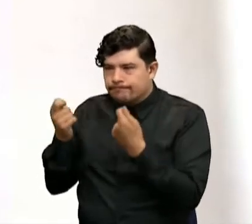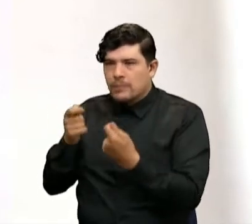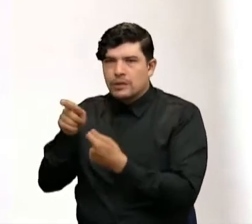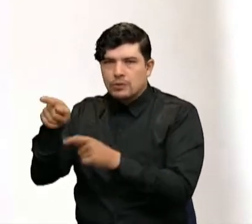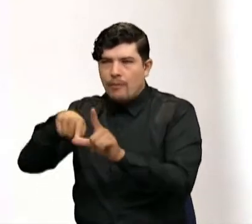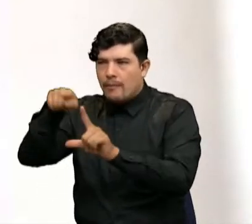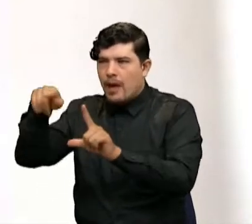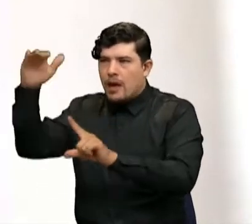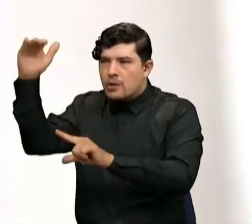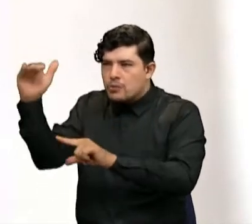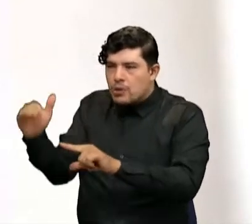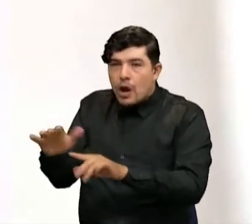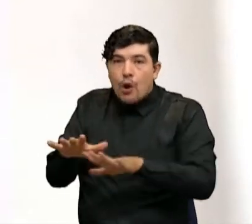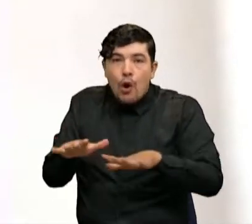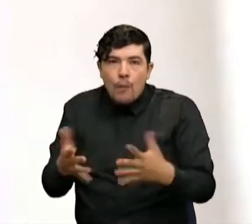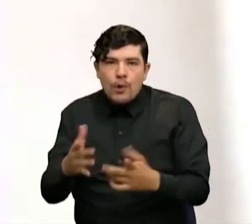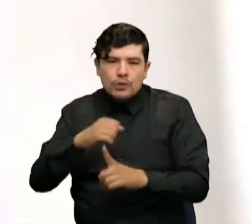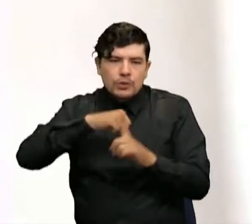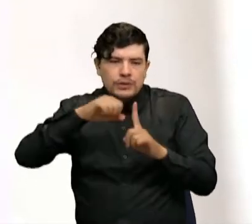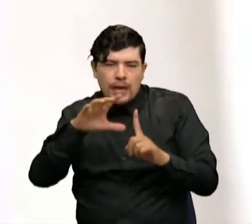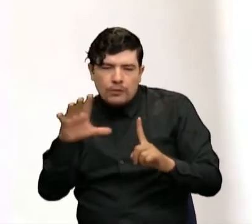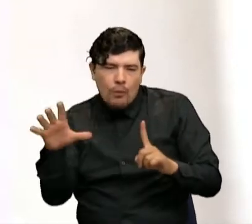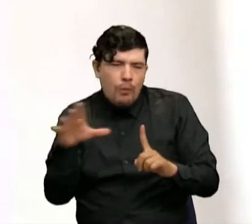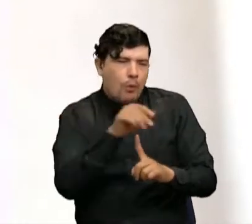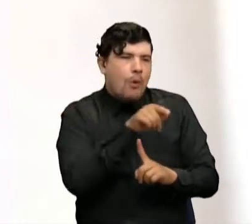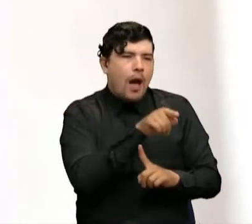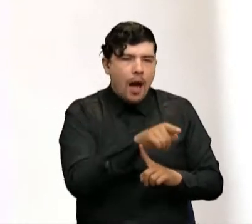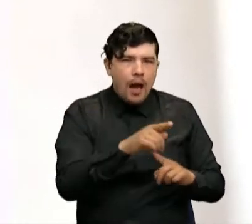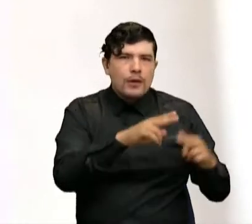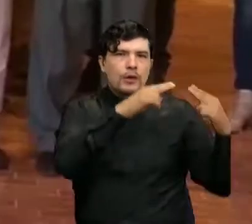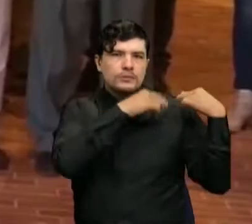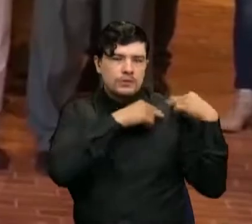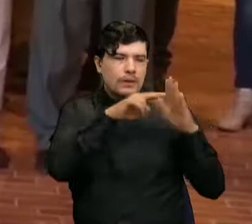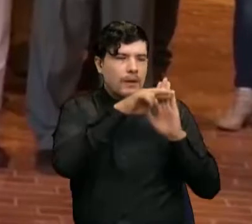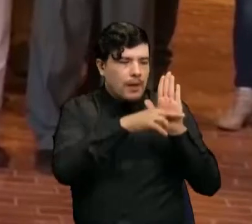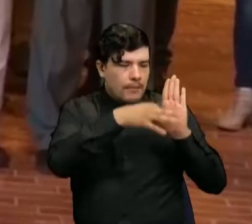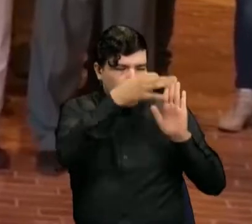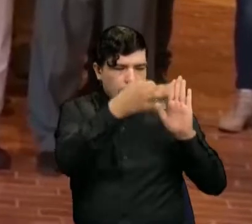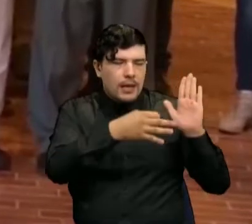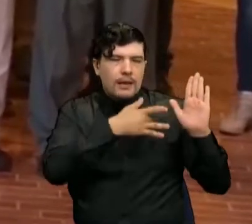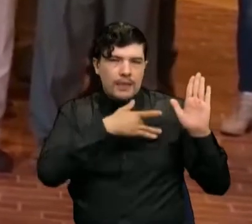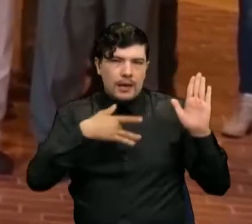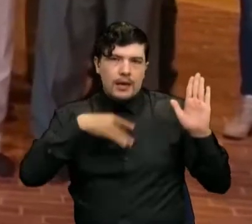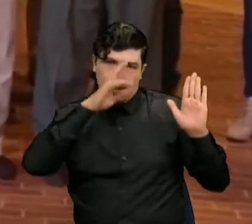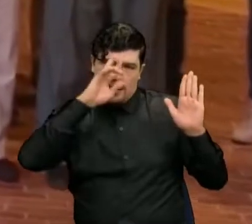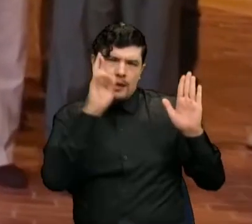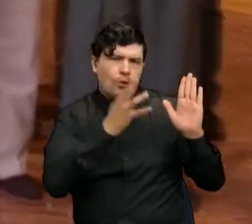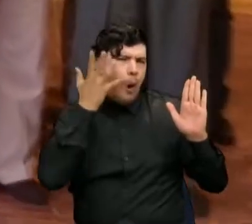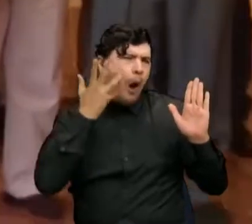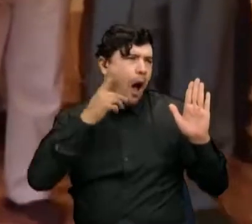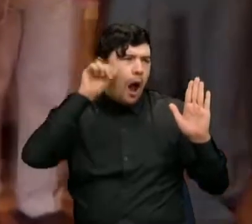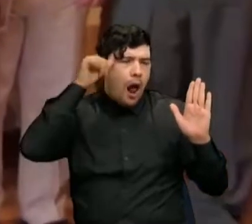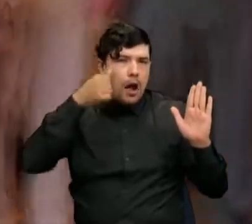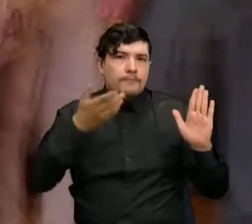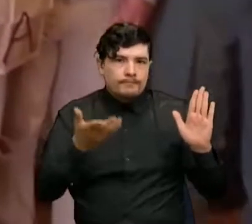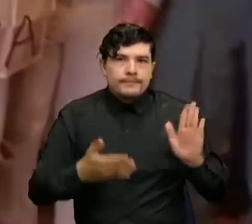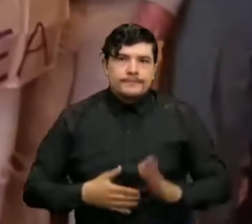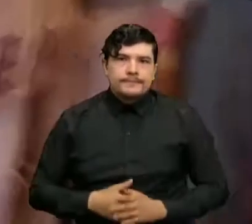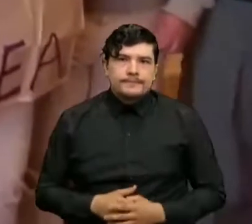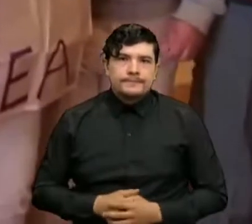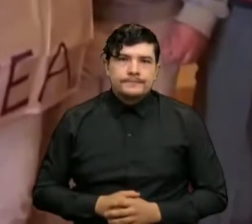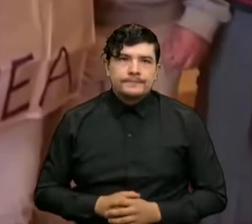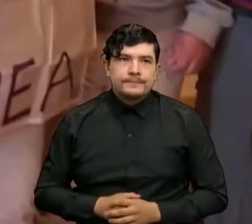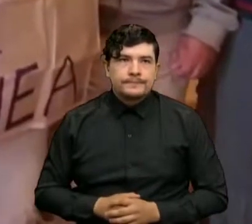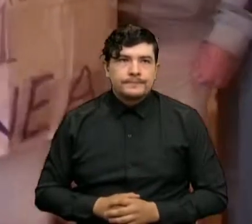hacemos si todos adoptamos estas medidas que todos los días les recordamos. Francisco Maltés, presidente de la Central Unitaria